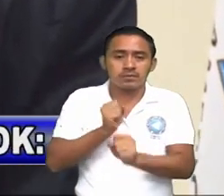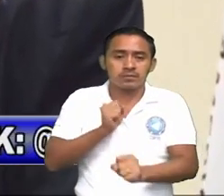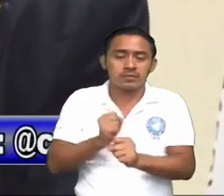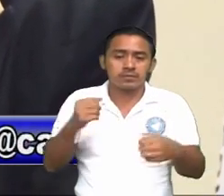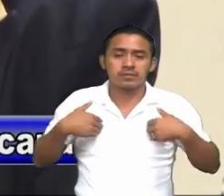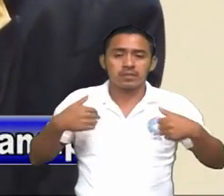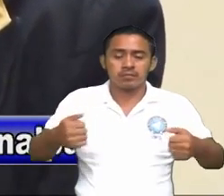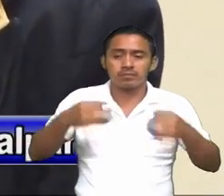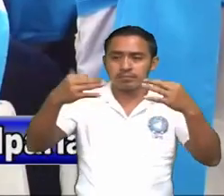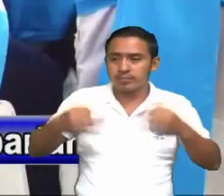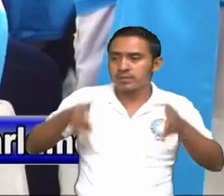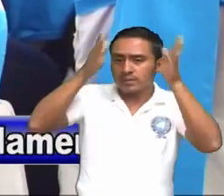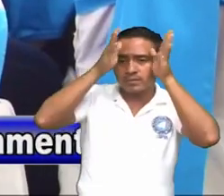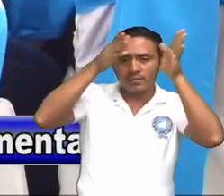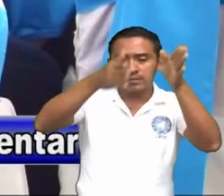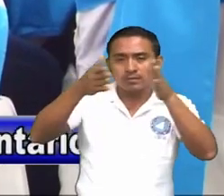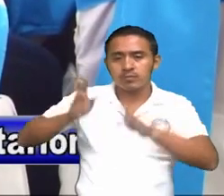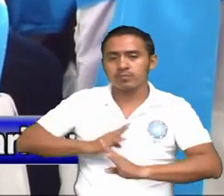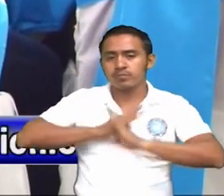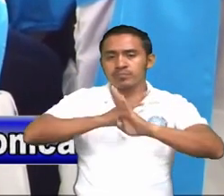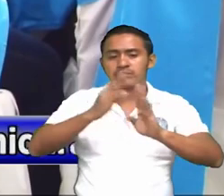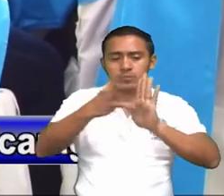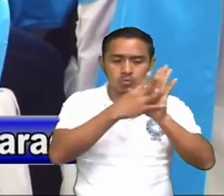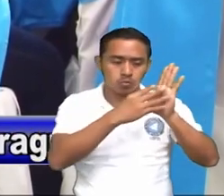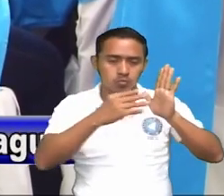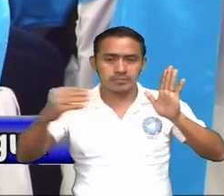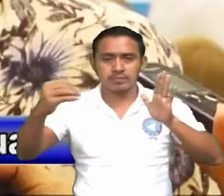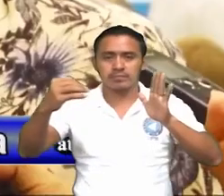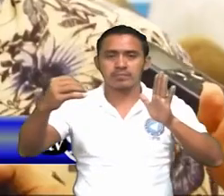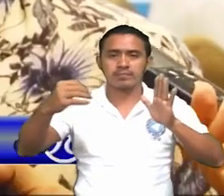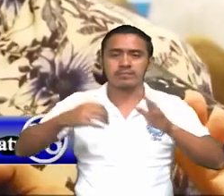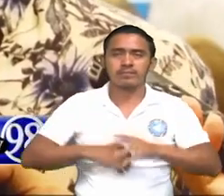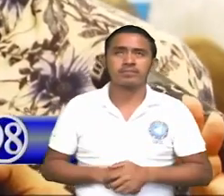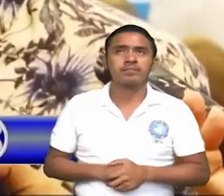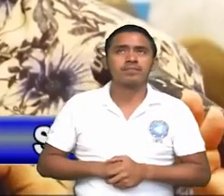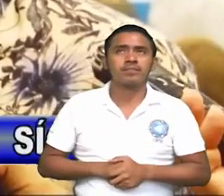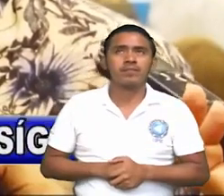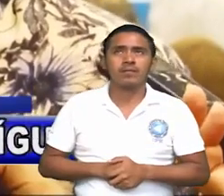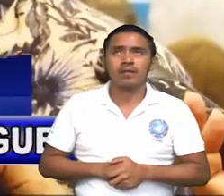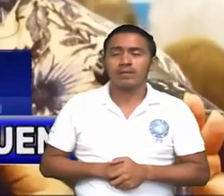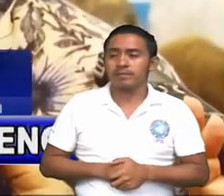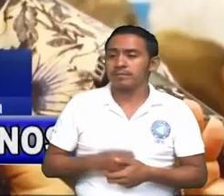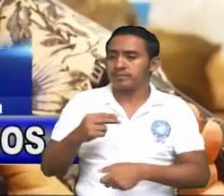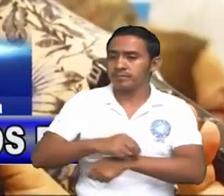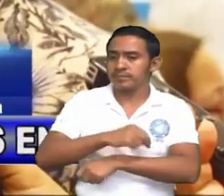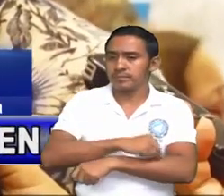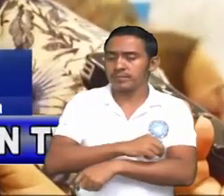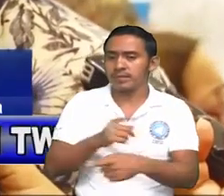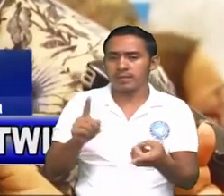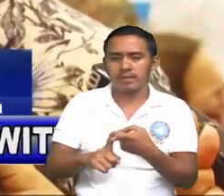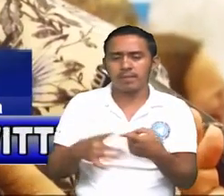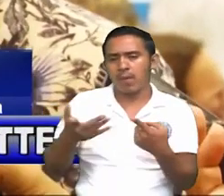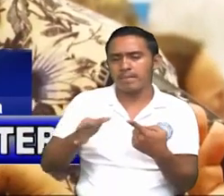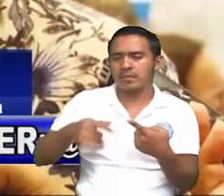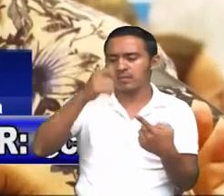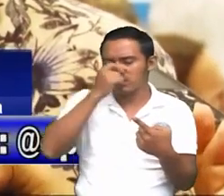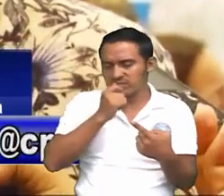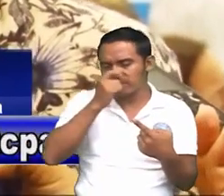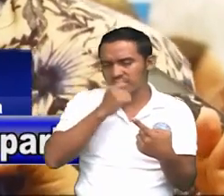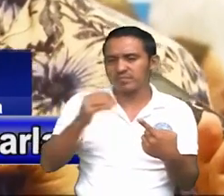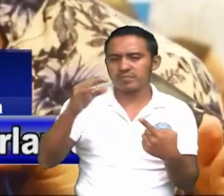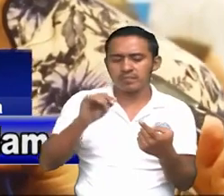brindar la atención oportuna y evitar la expansión del virus. El sarampión inicia como con una fase catarral,